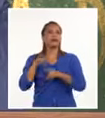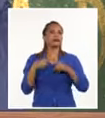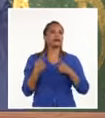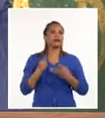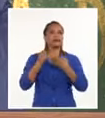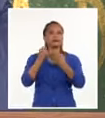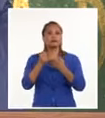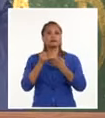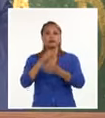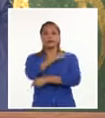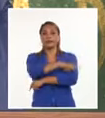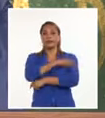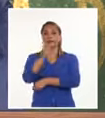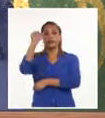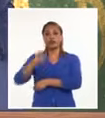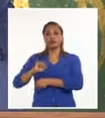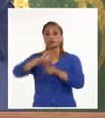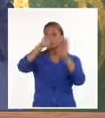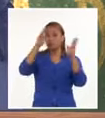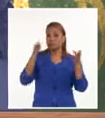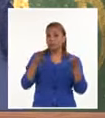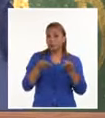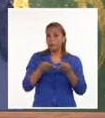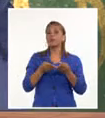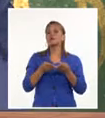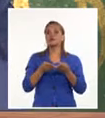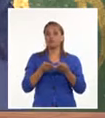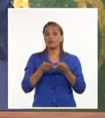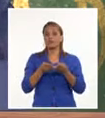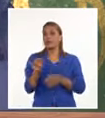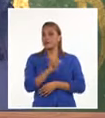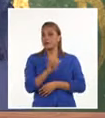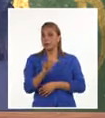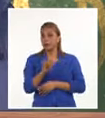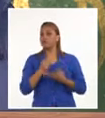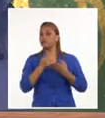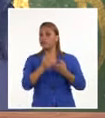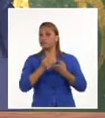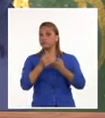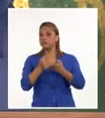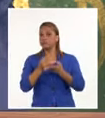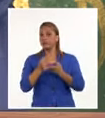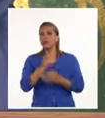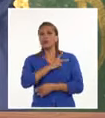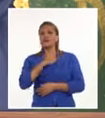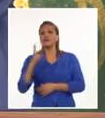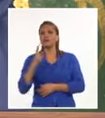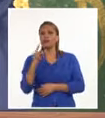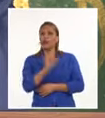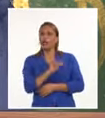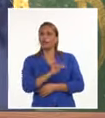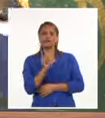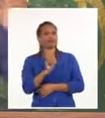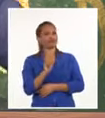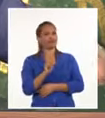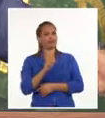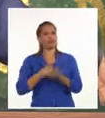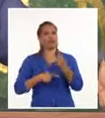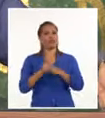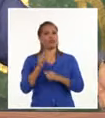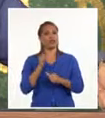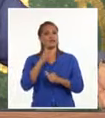sur global. Y no es una victoria menor, sino todo lo contrario, la lucha